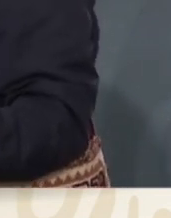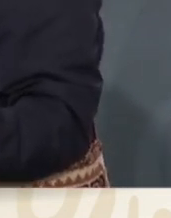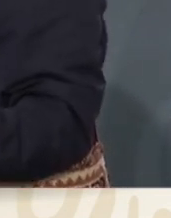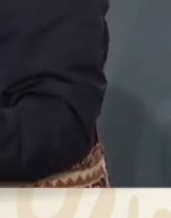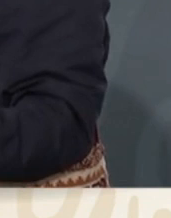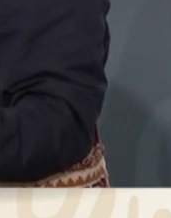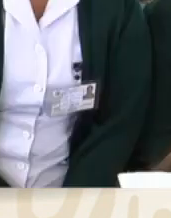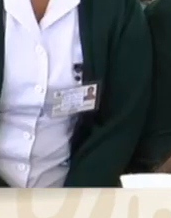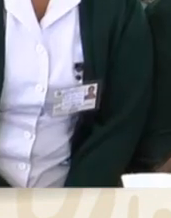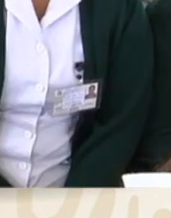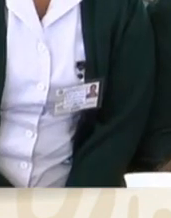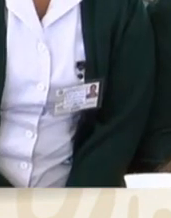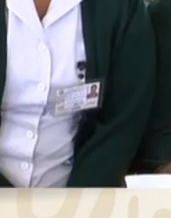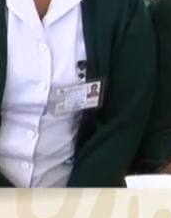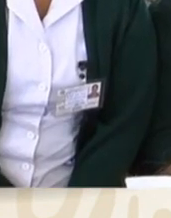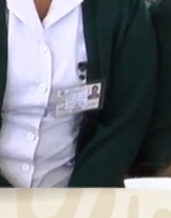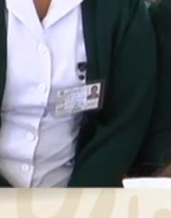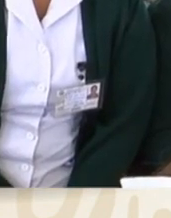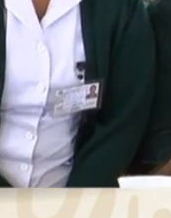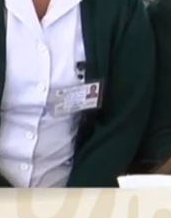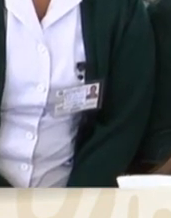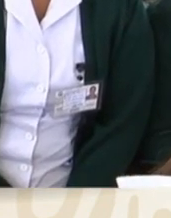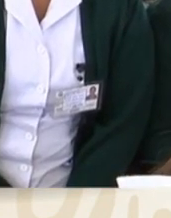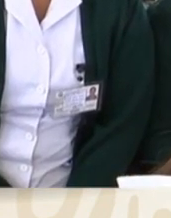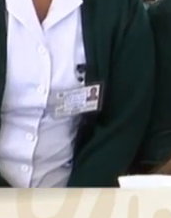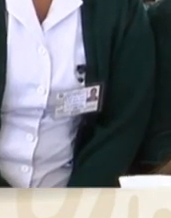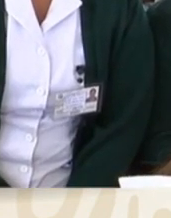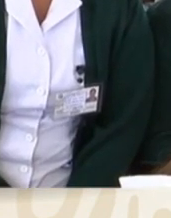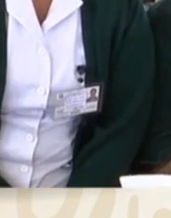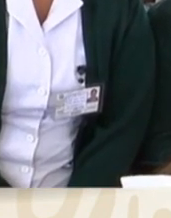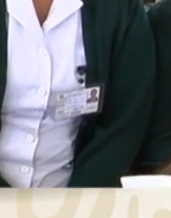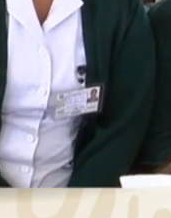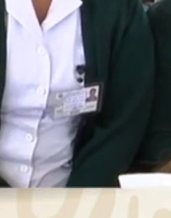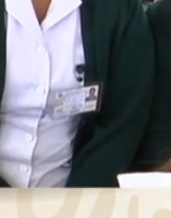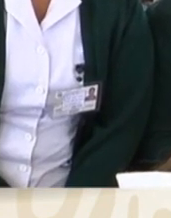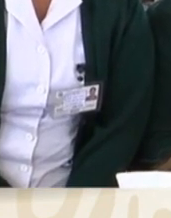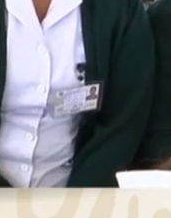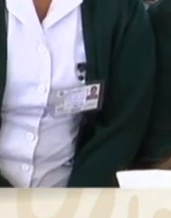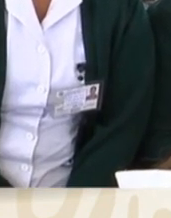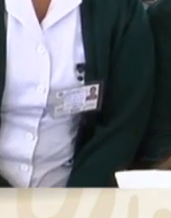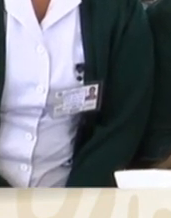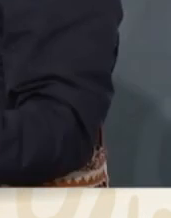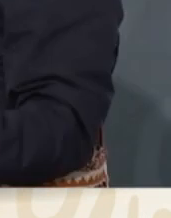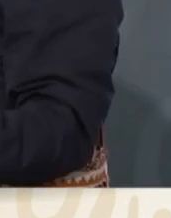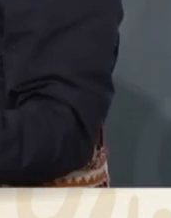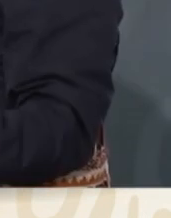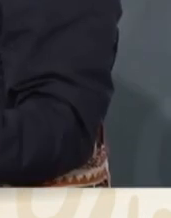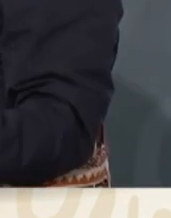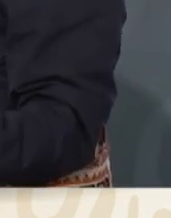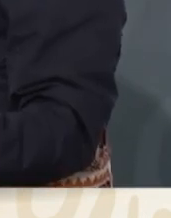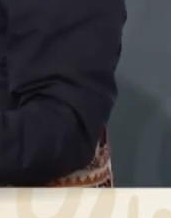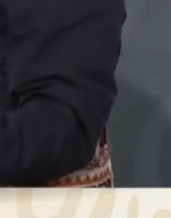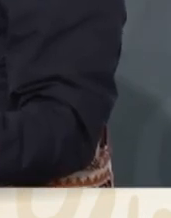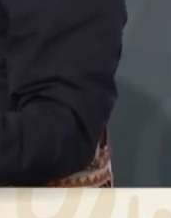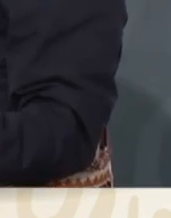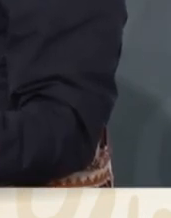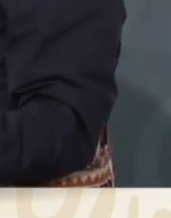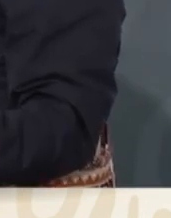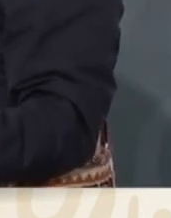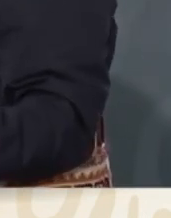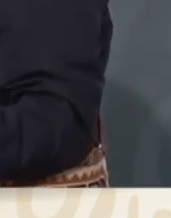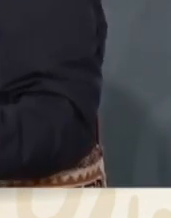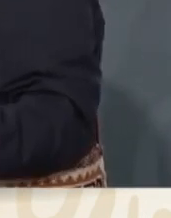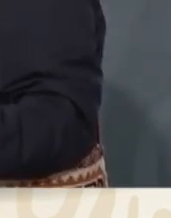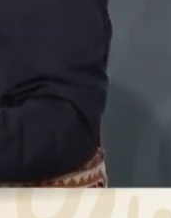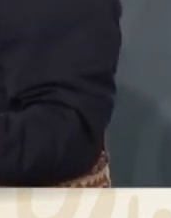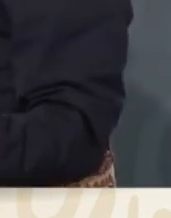6 años, que si ya están jubilados pero todavía tienen fuerza y quieren